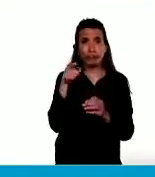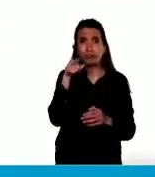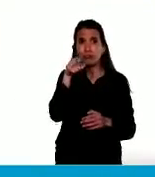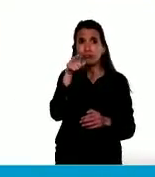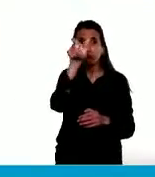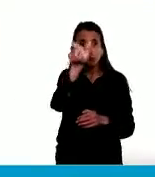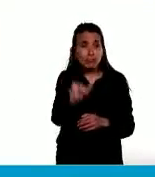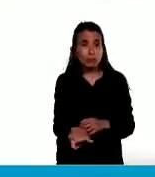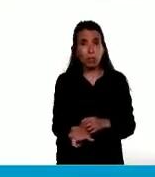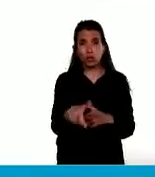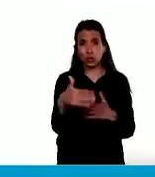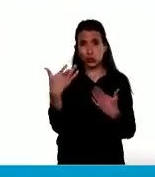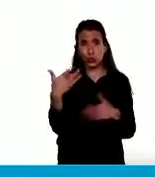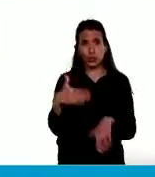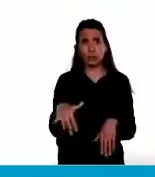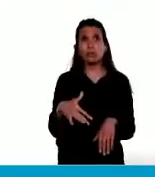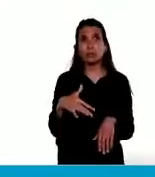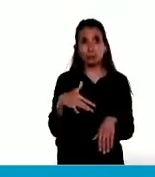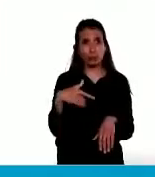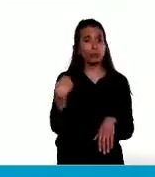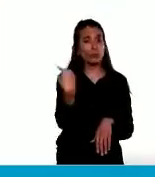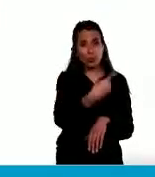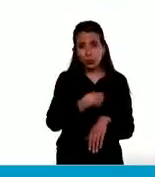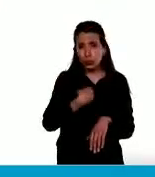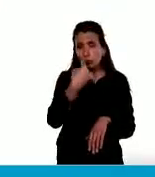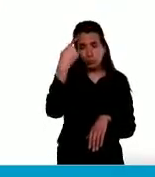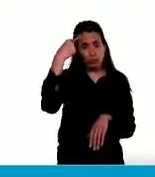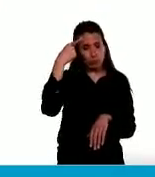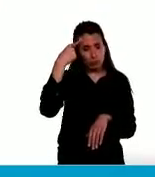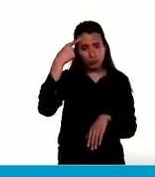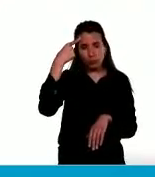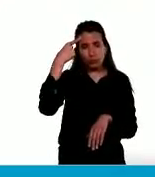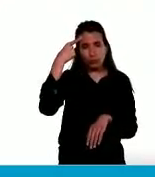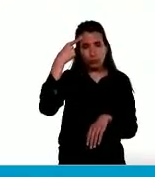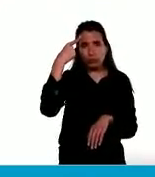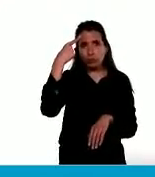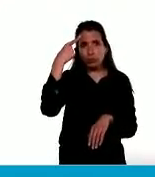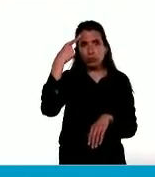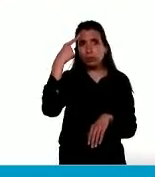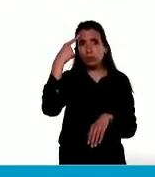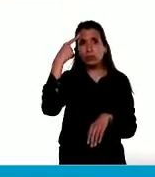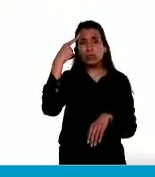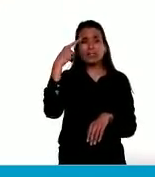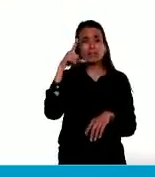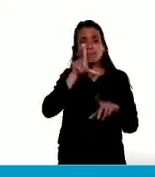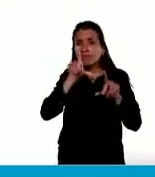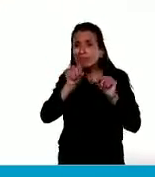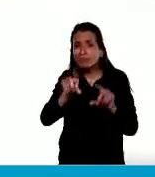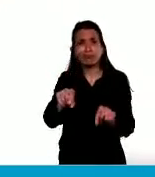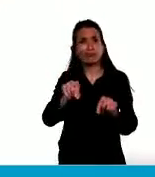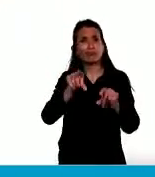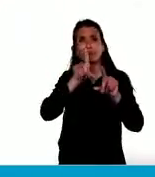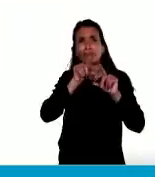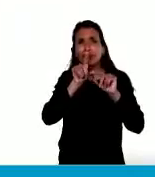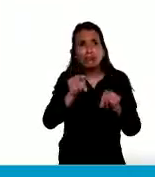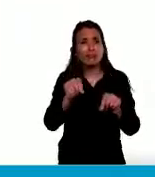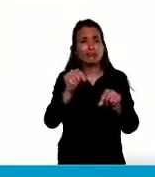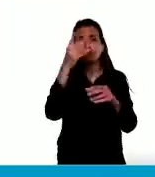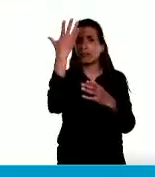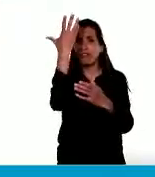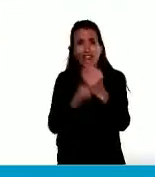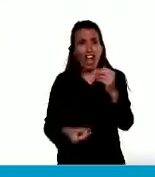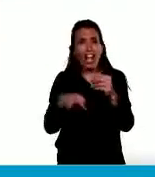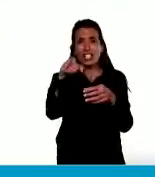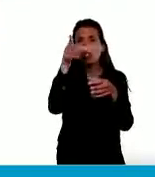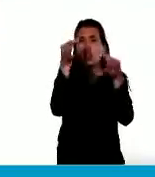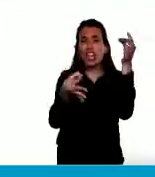Sacayán. Por ello expresábamos en nuestro energético repudio en contra del fallo de la Cámara de